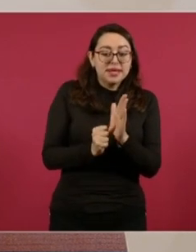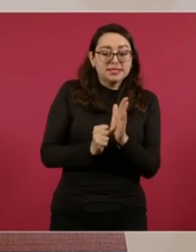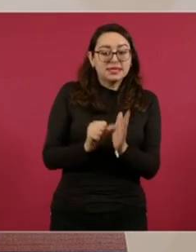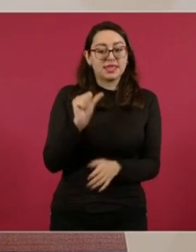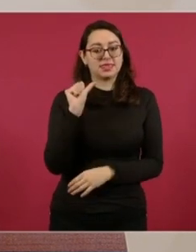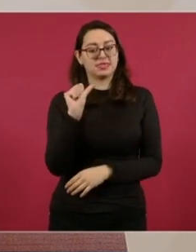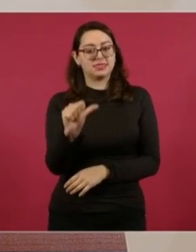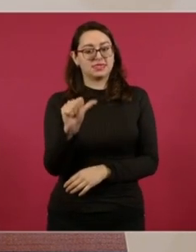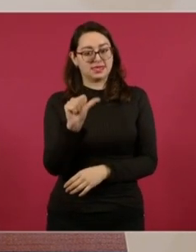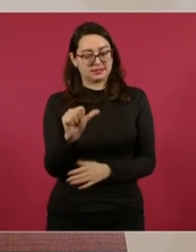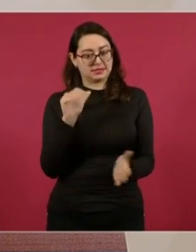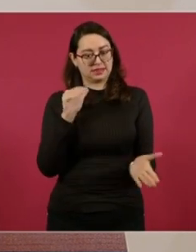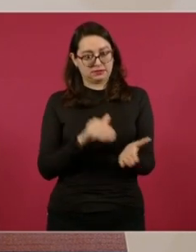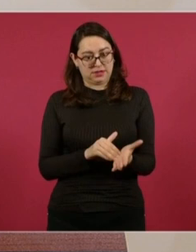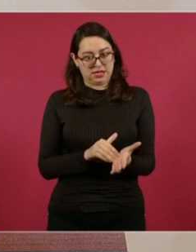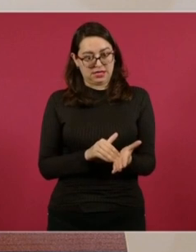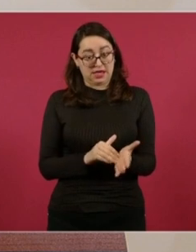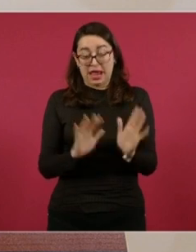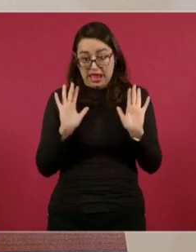Ese fue el avance.